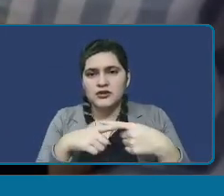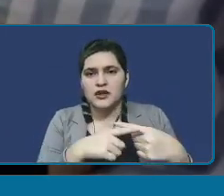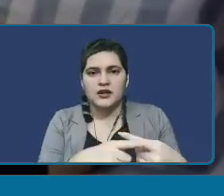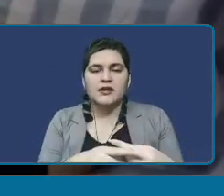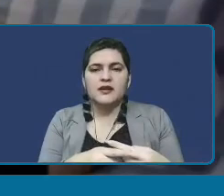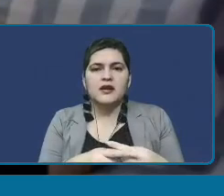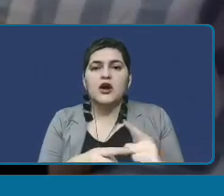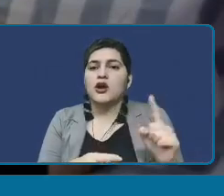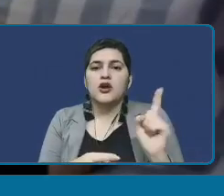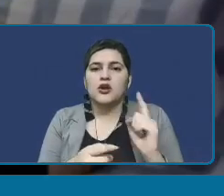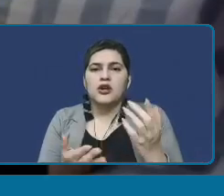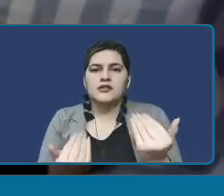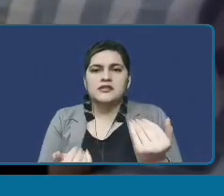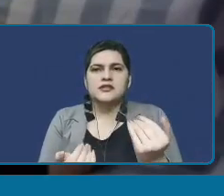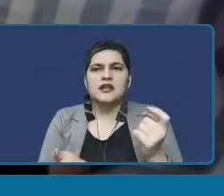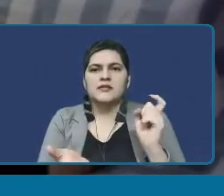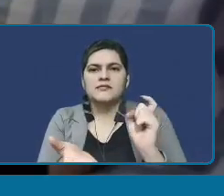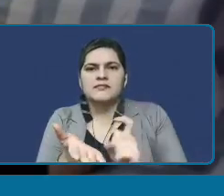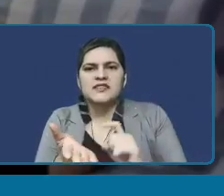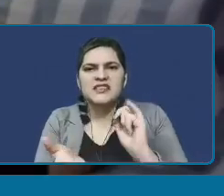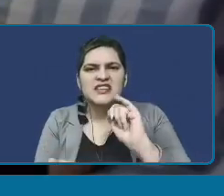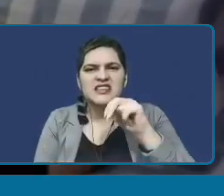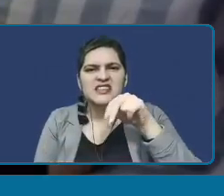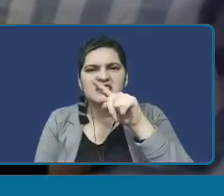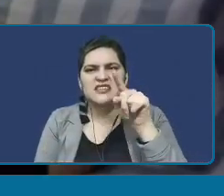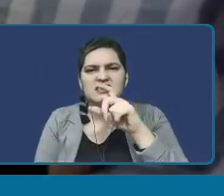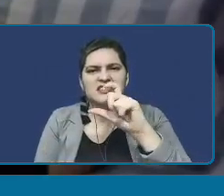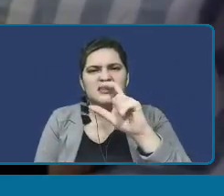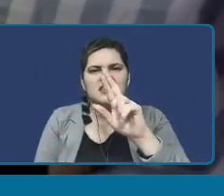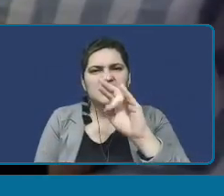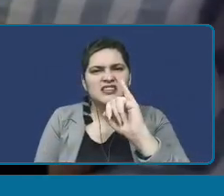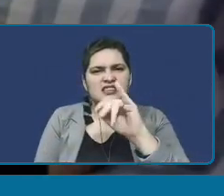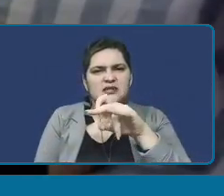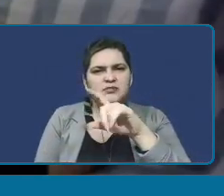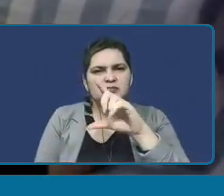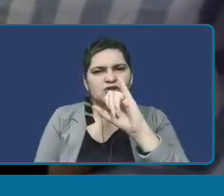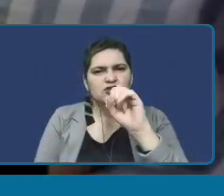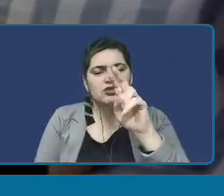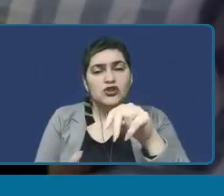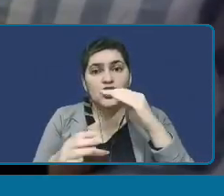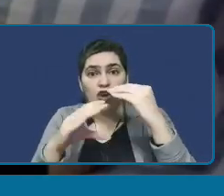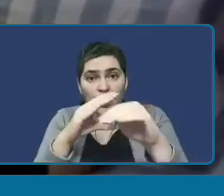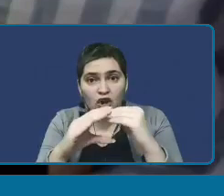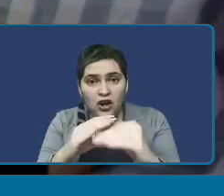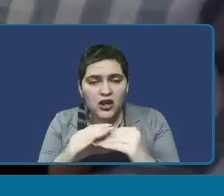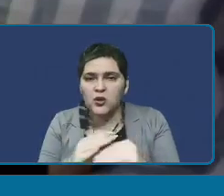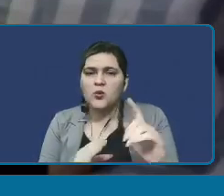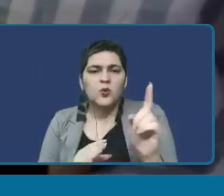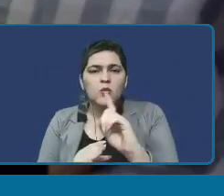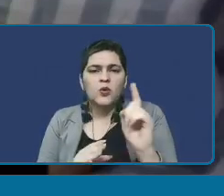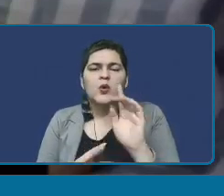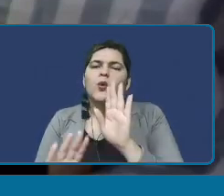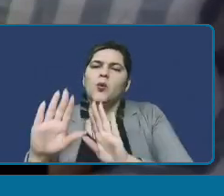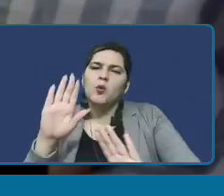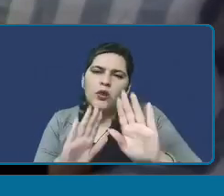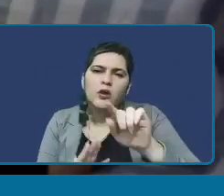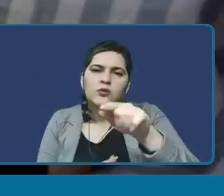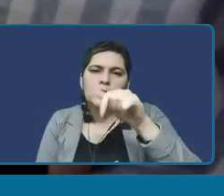inscripción previa para este curso. Recuerden no dejar su correo electrónico en el muro, protejan su información personal